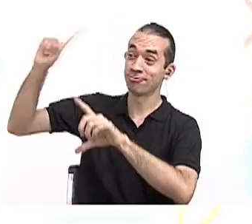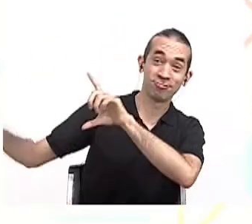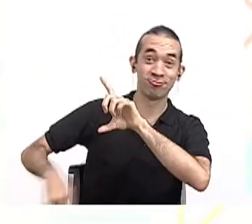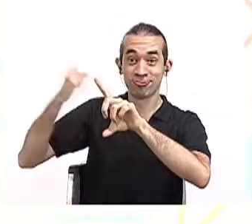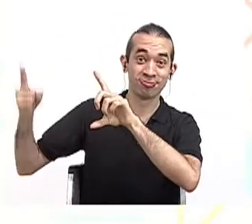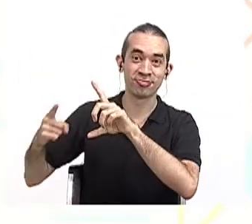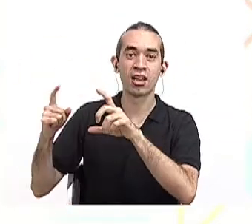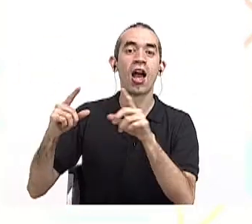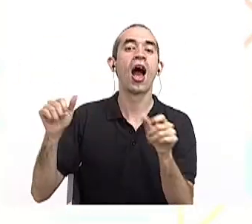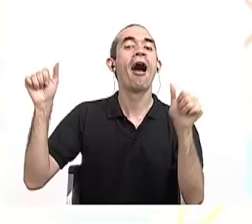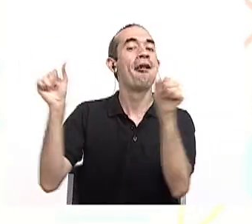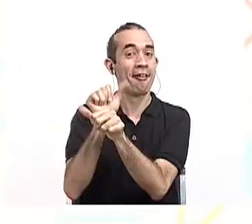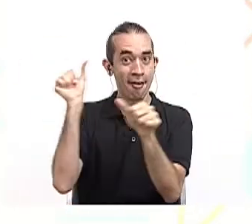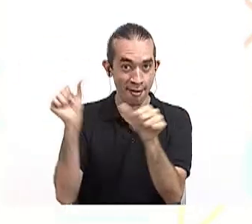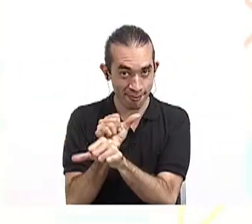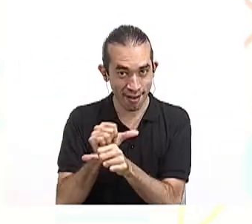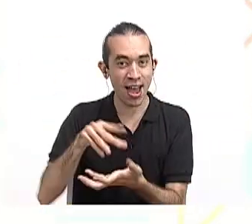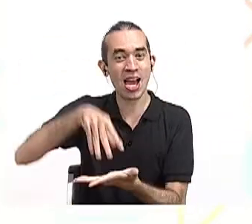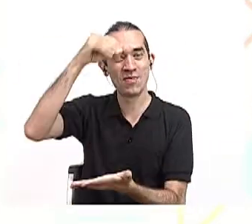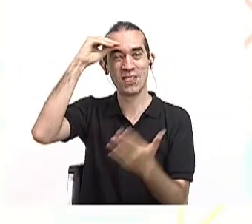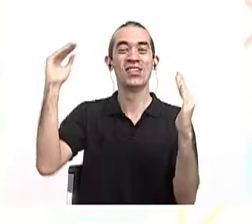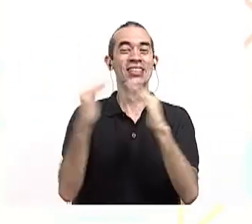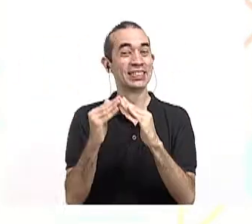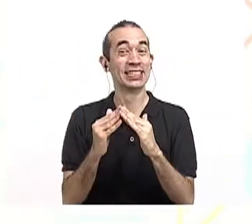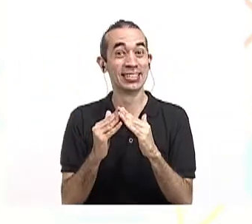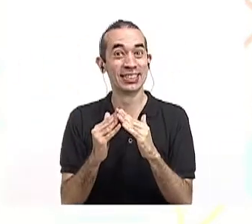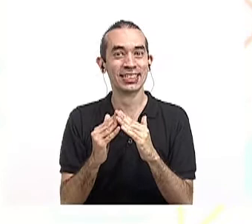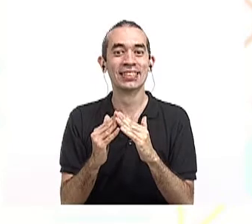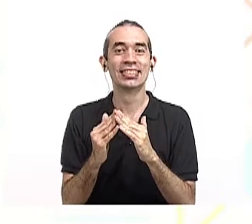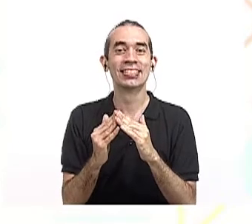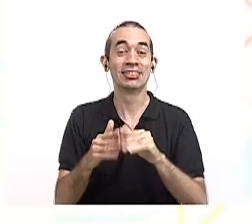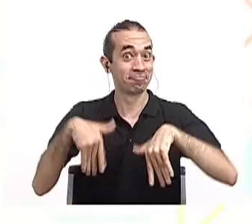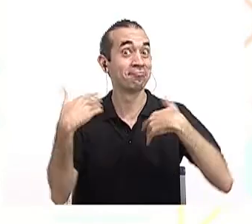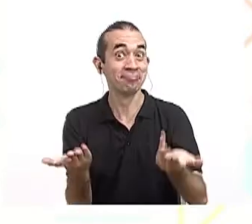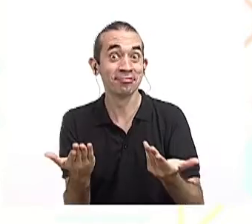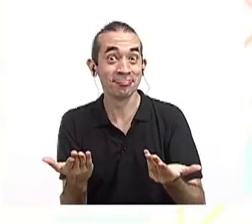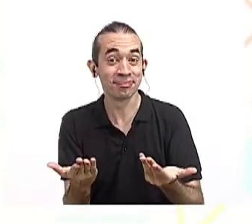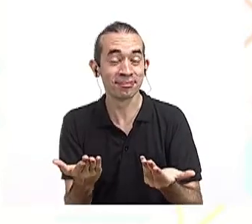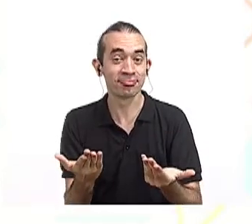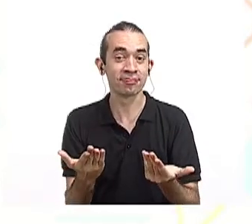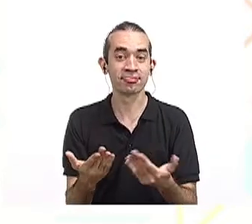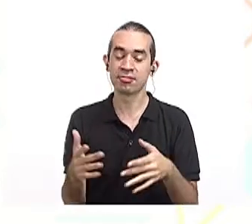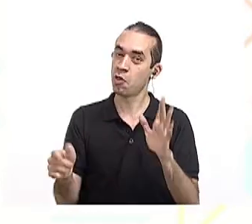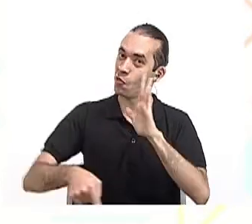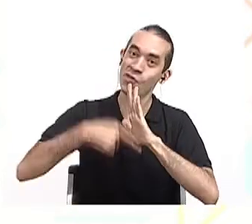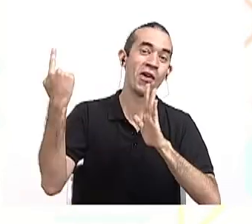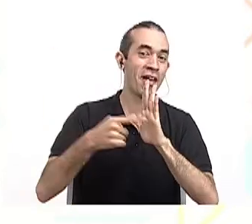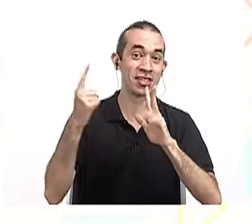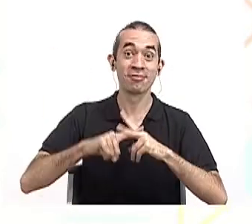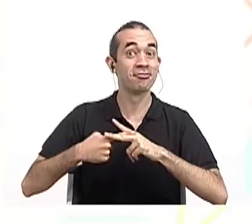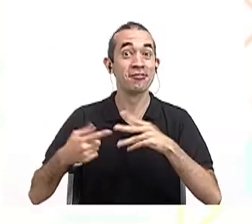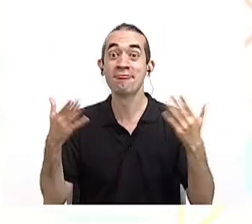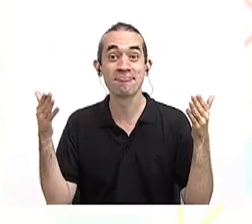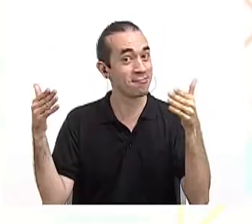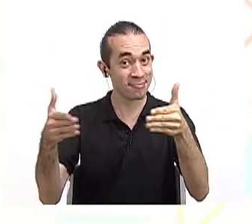ruleta algebraica de Aprendo en Casa. Entonces, sin tardar mucho,